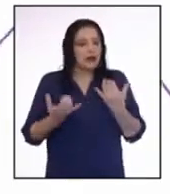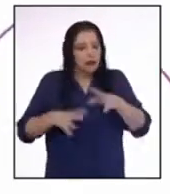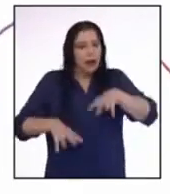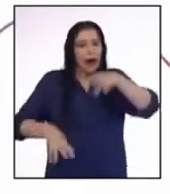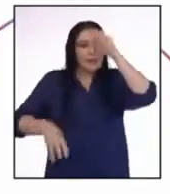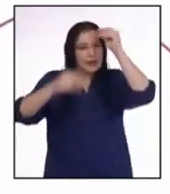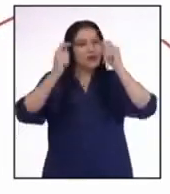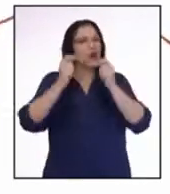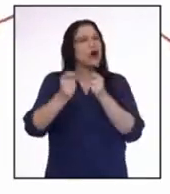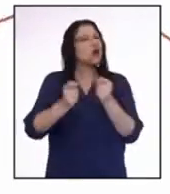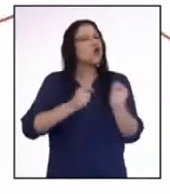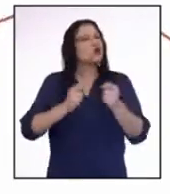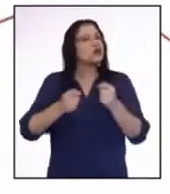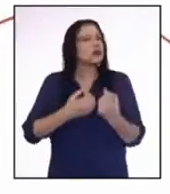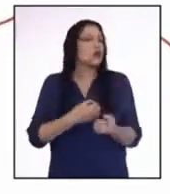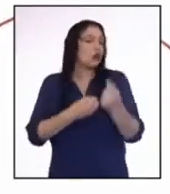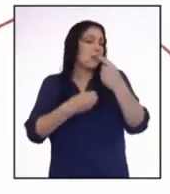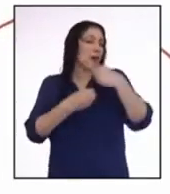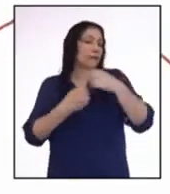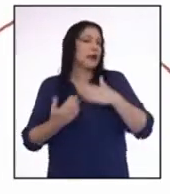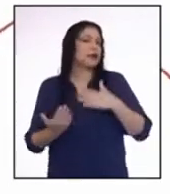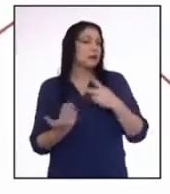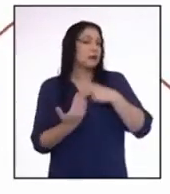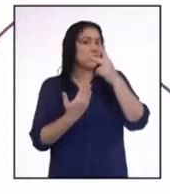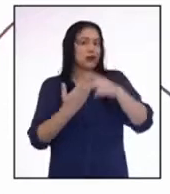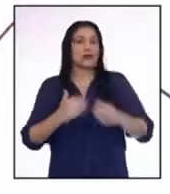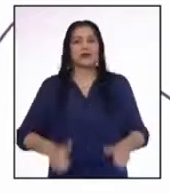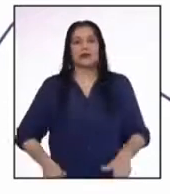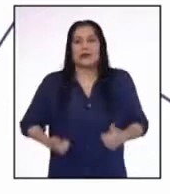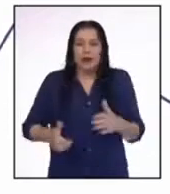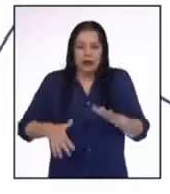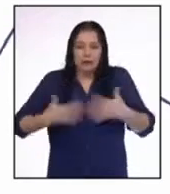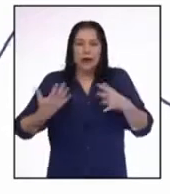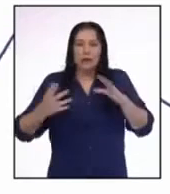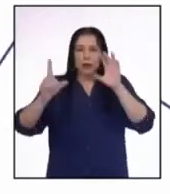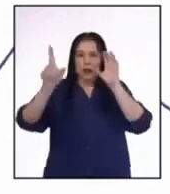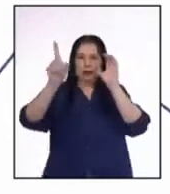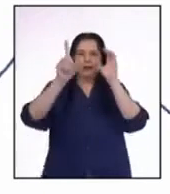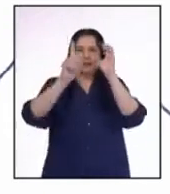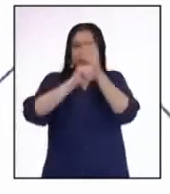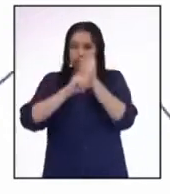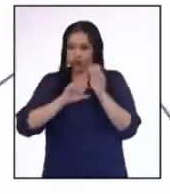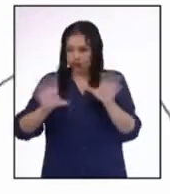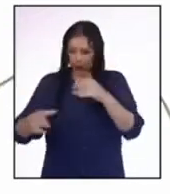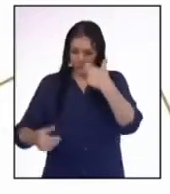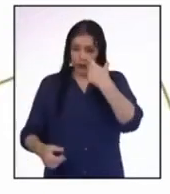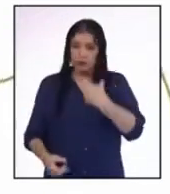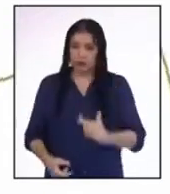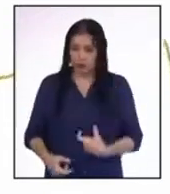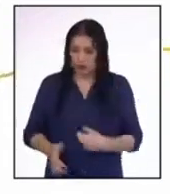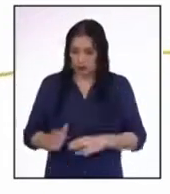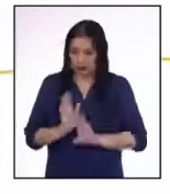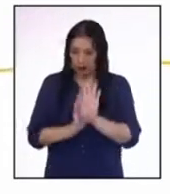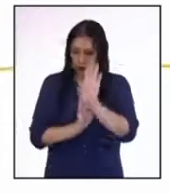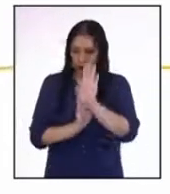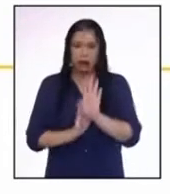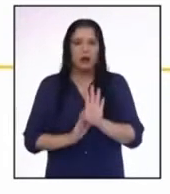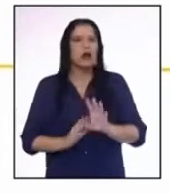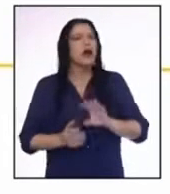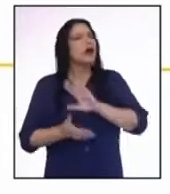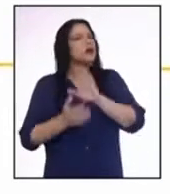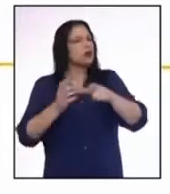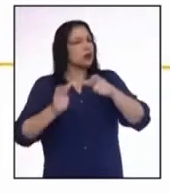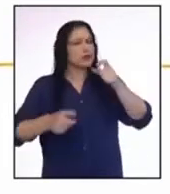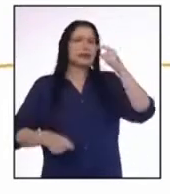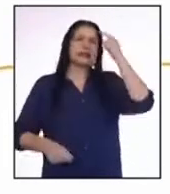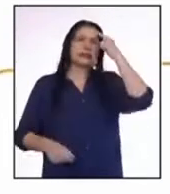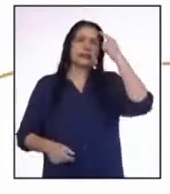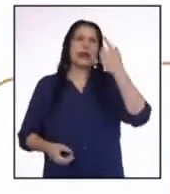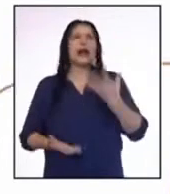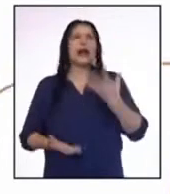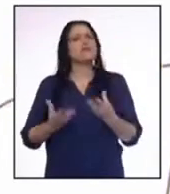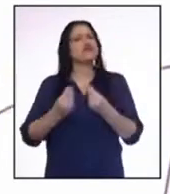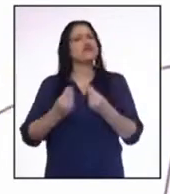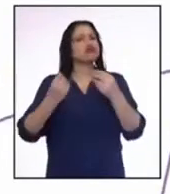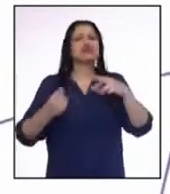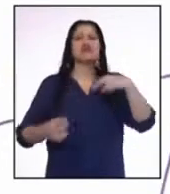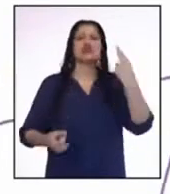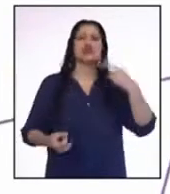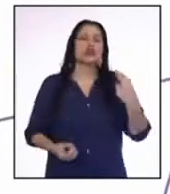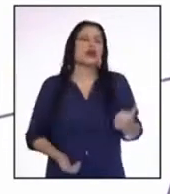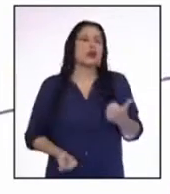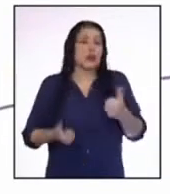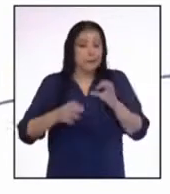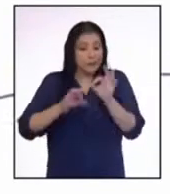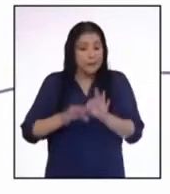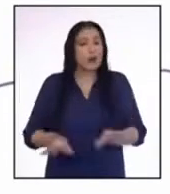aprendiendo a gestionar como parte de nuestro proyecto de vida para alcanzar nuestra realización personal. Todos somos conscientes de los riesgos que corremos y